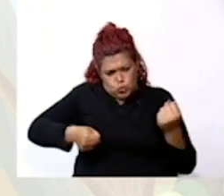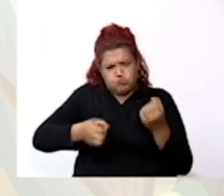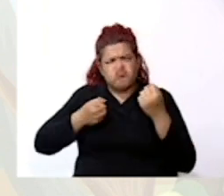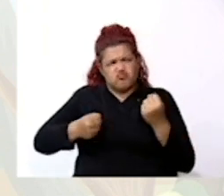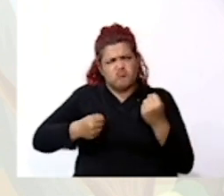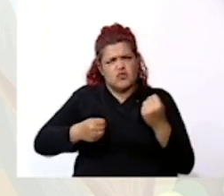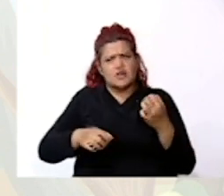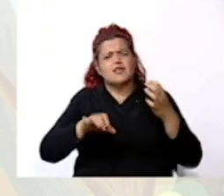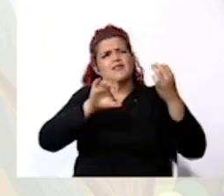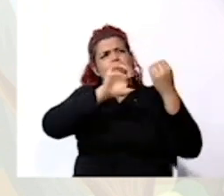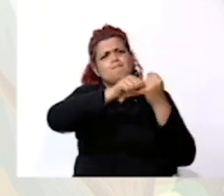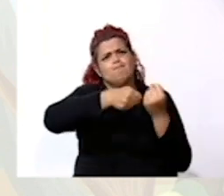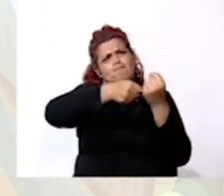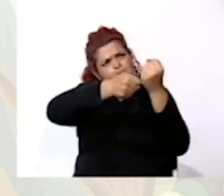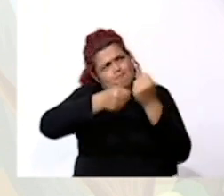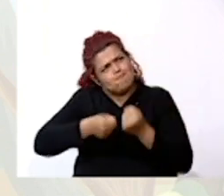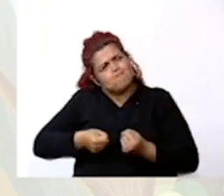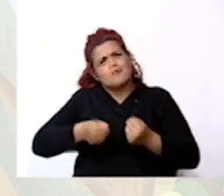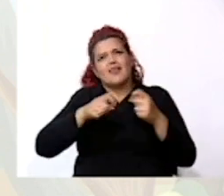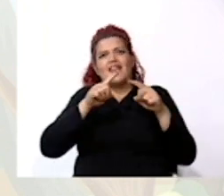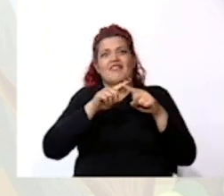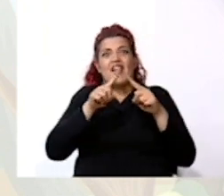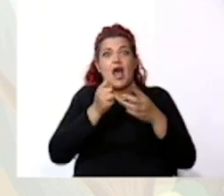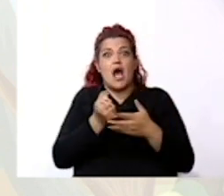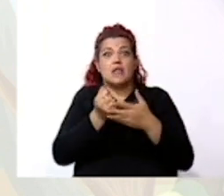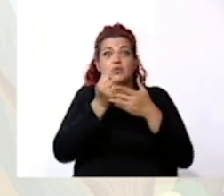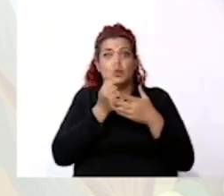a levantar